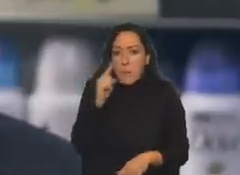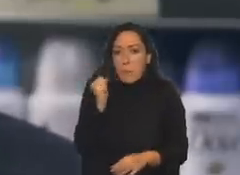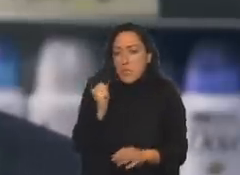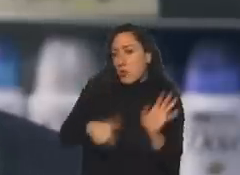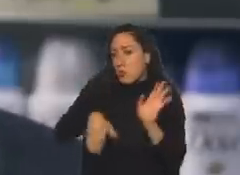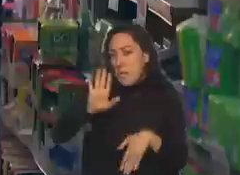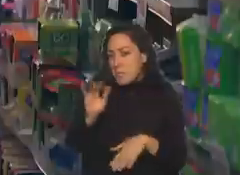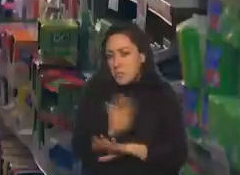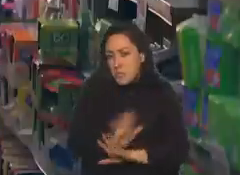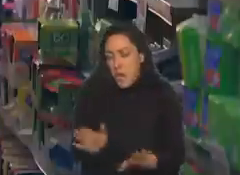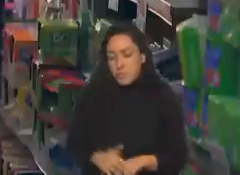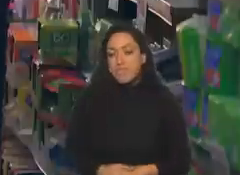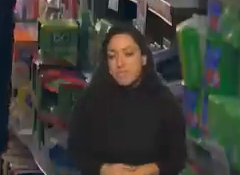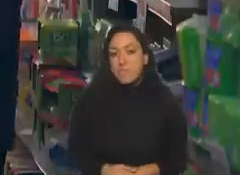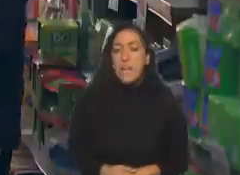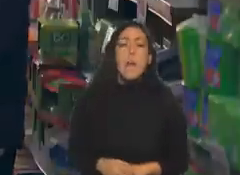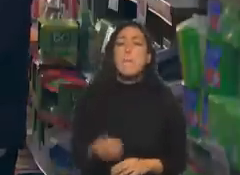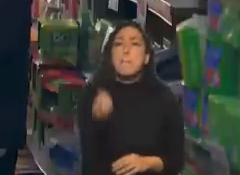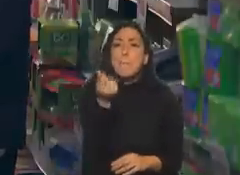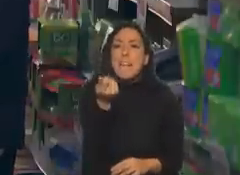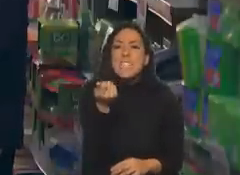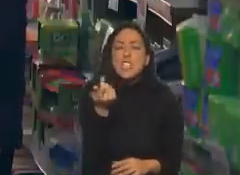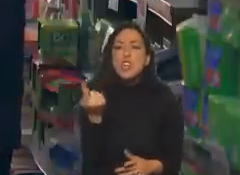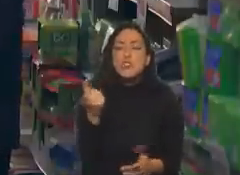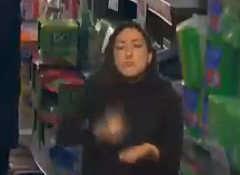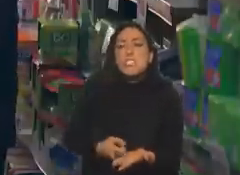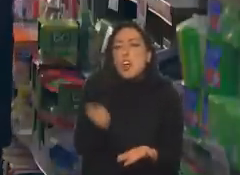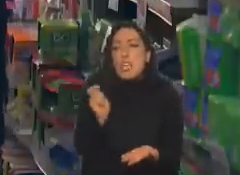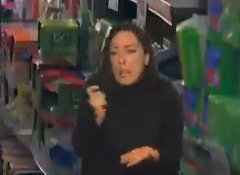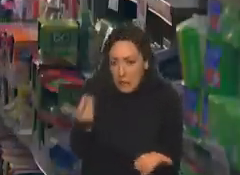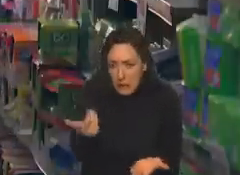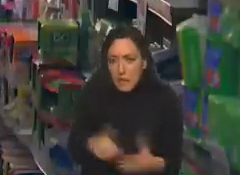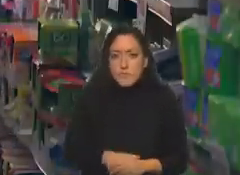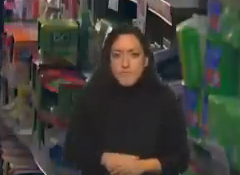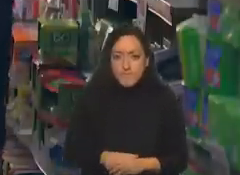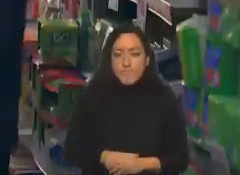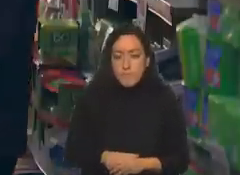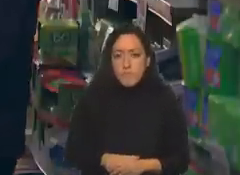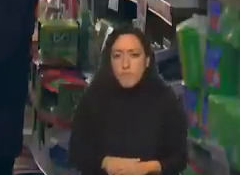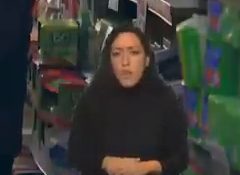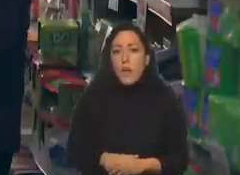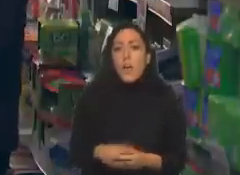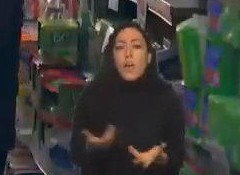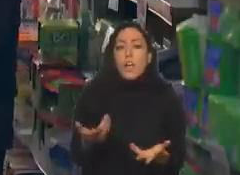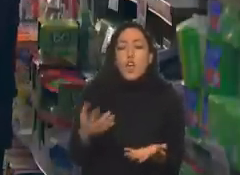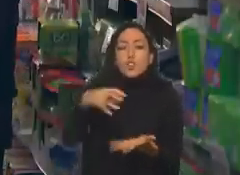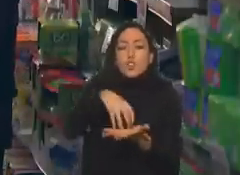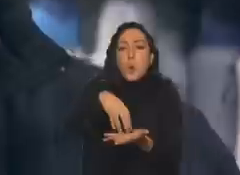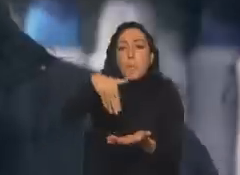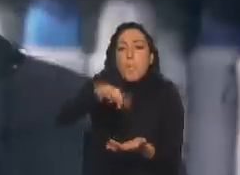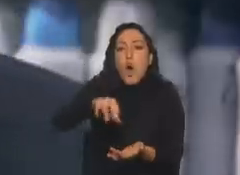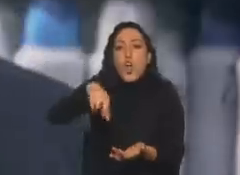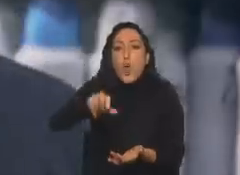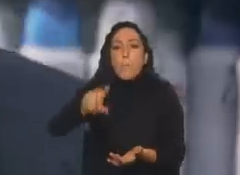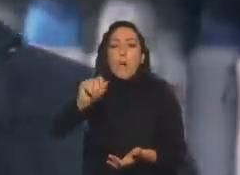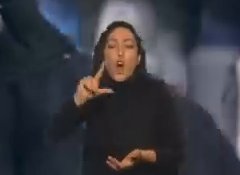1.000 pesos. ¿Quién forma los precios, Fernando? El formador de precios está claro que son los monopolios, ¿cierto?